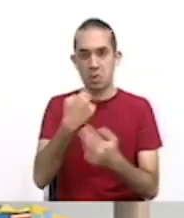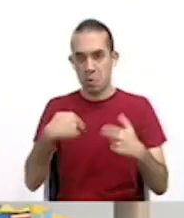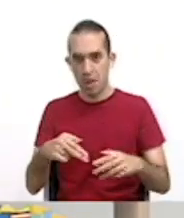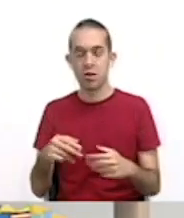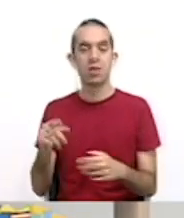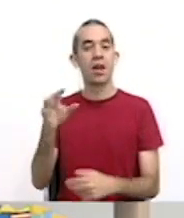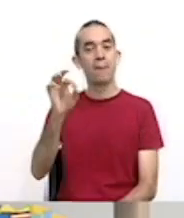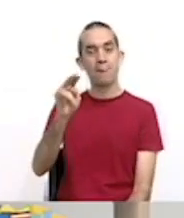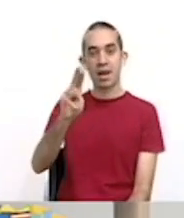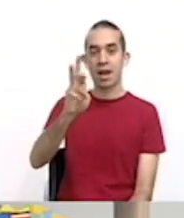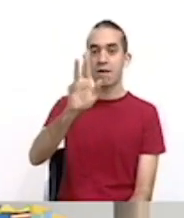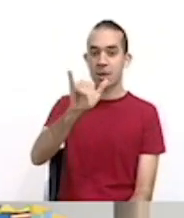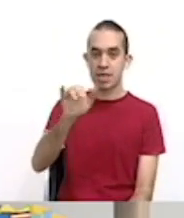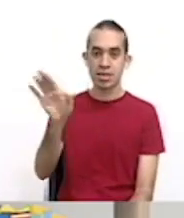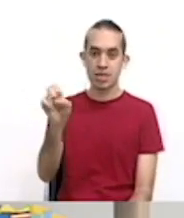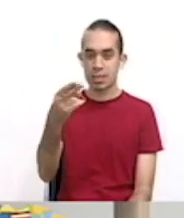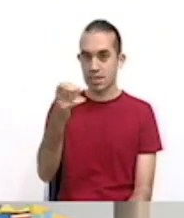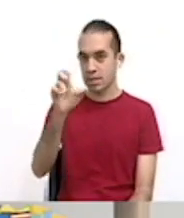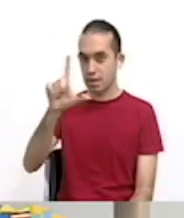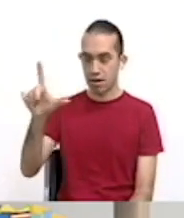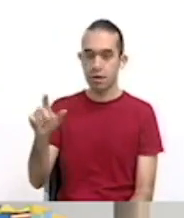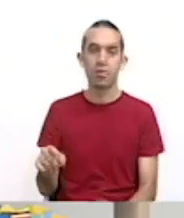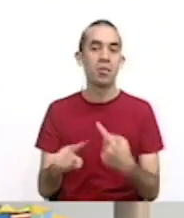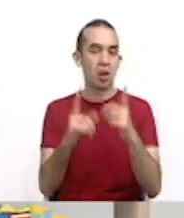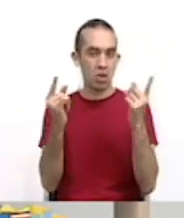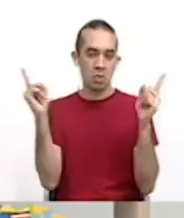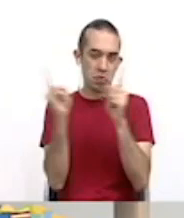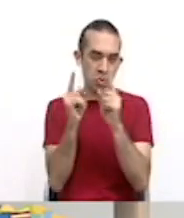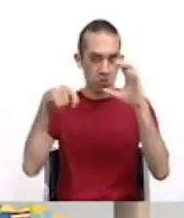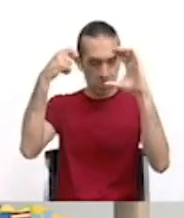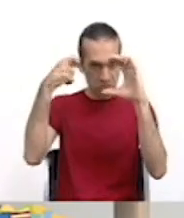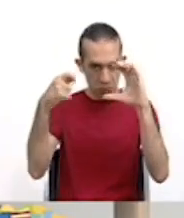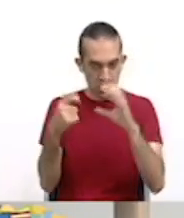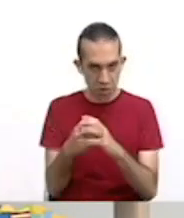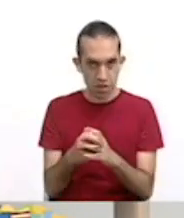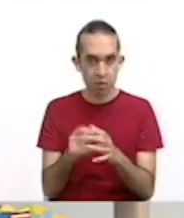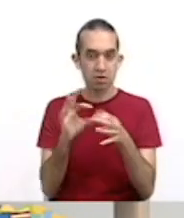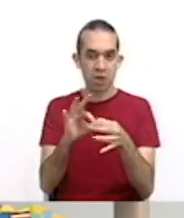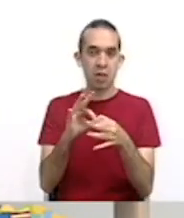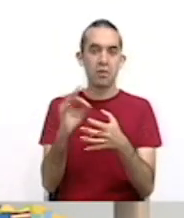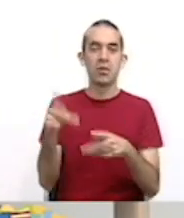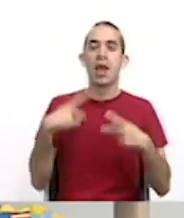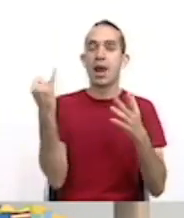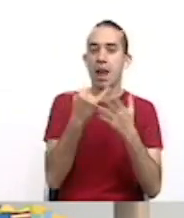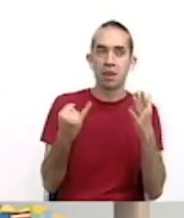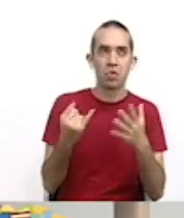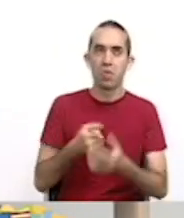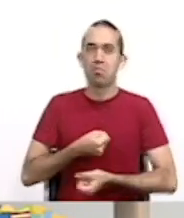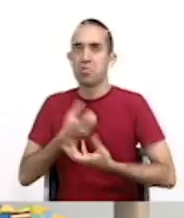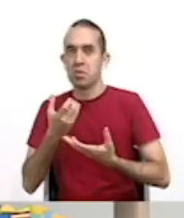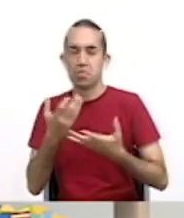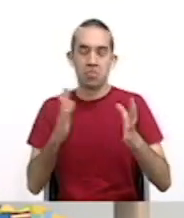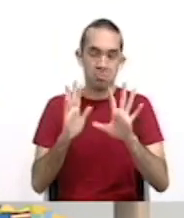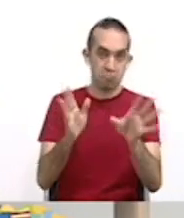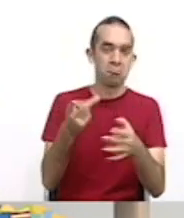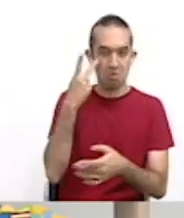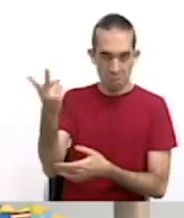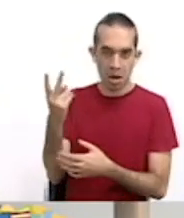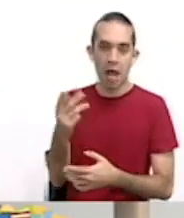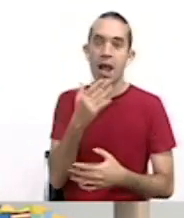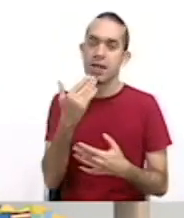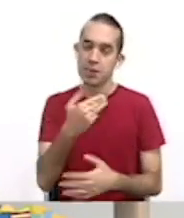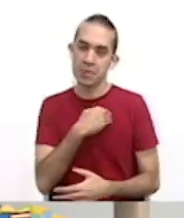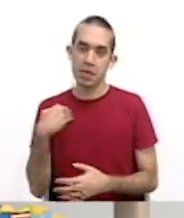cápsula sobre la vida del arte. Bueno, la forma de expresarnos. Bueno, no, mejor véanla. Es gracias al Ministerio de